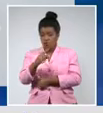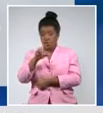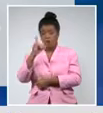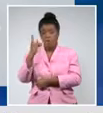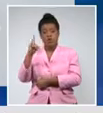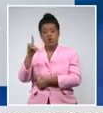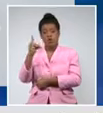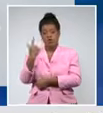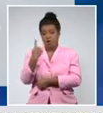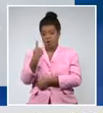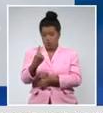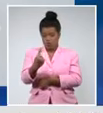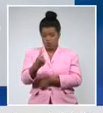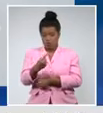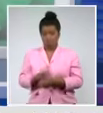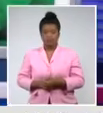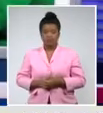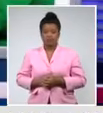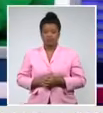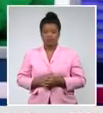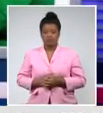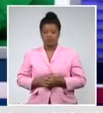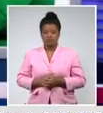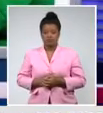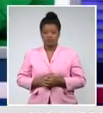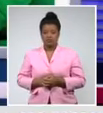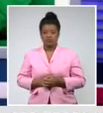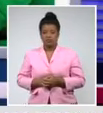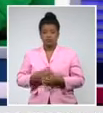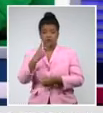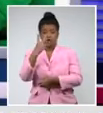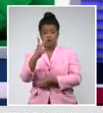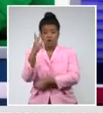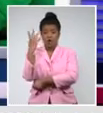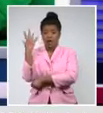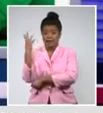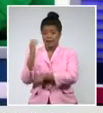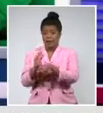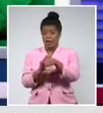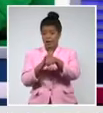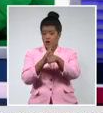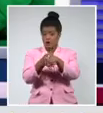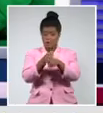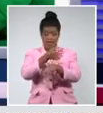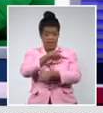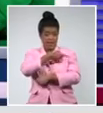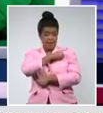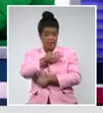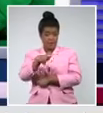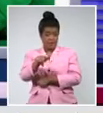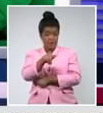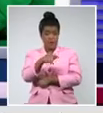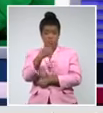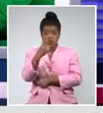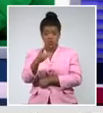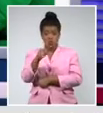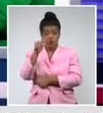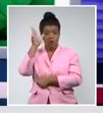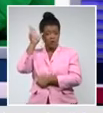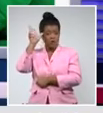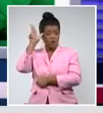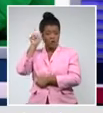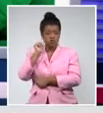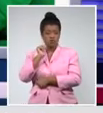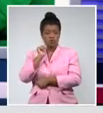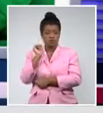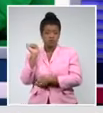estos países. Se diagnosticaron 2 extranjeros con COVID-19 ayer, un peruano que había arribado de